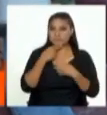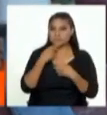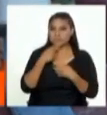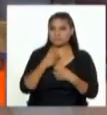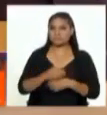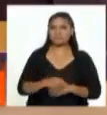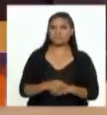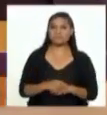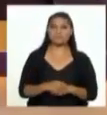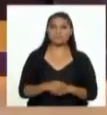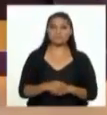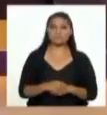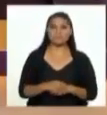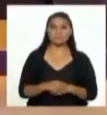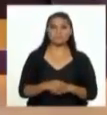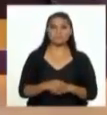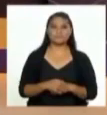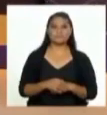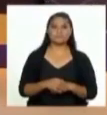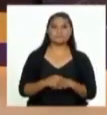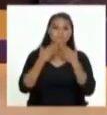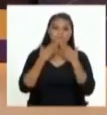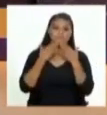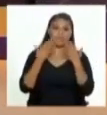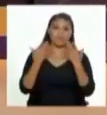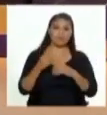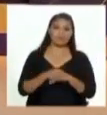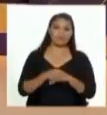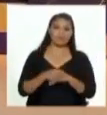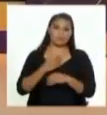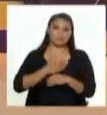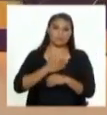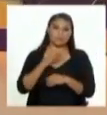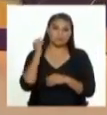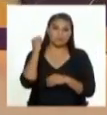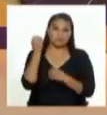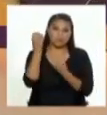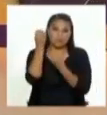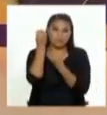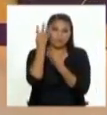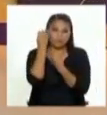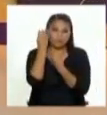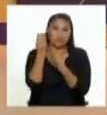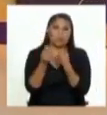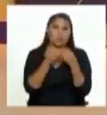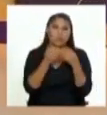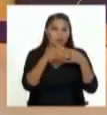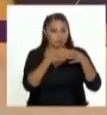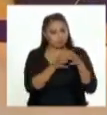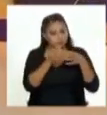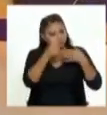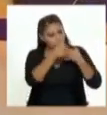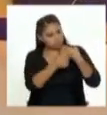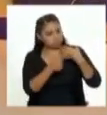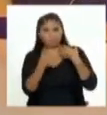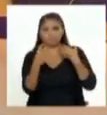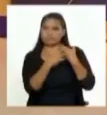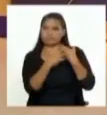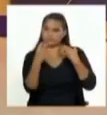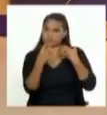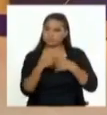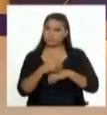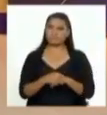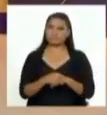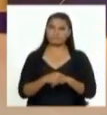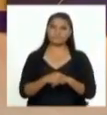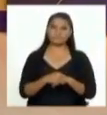ustedes. Muy bien, Dean, muchísimas gracias. Es nuestro derecho a estar informados, ¿no?, sobre el contenido de lo que vamos a comprar. Muy bien,